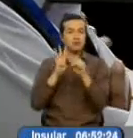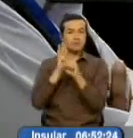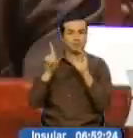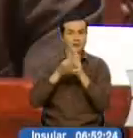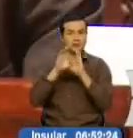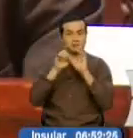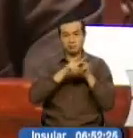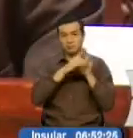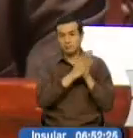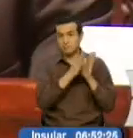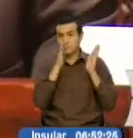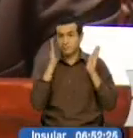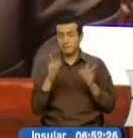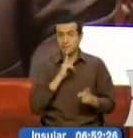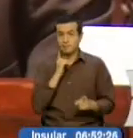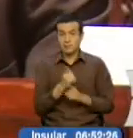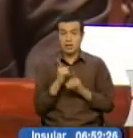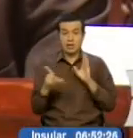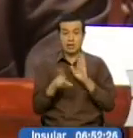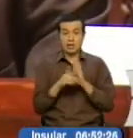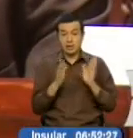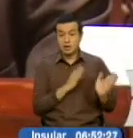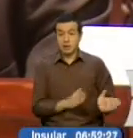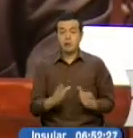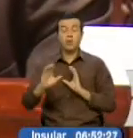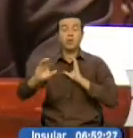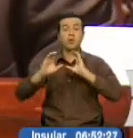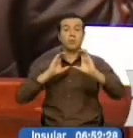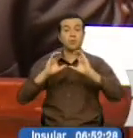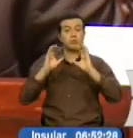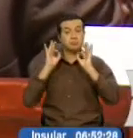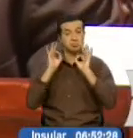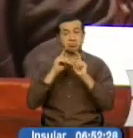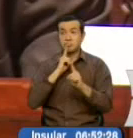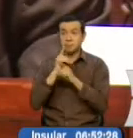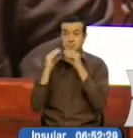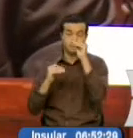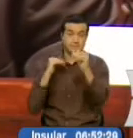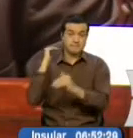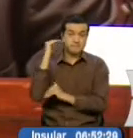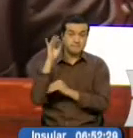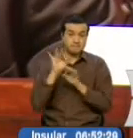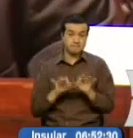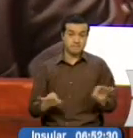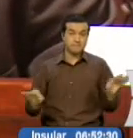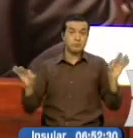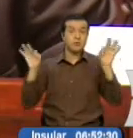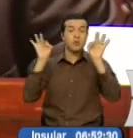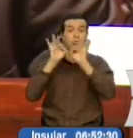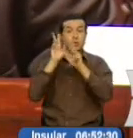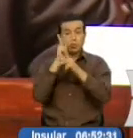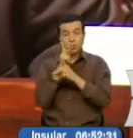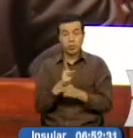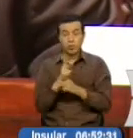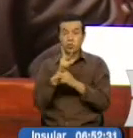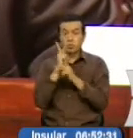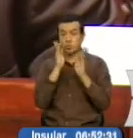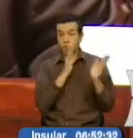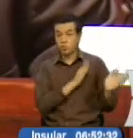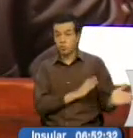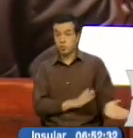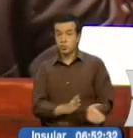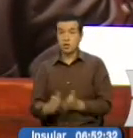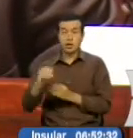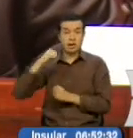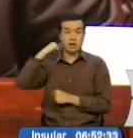vigencia. Sin lugar a dudas, la ley orgánica de comunicación ha significado un paso importante para la ampliación, protección y cumplimiento de